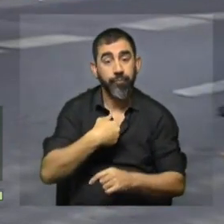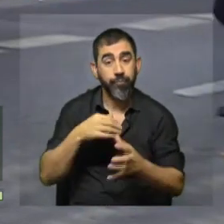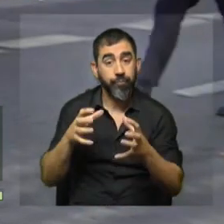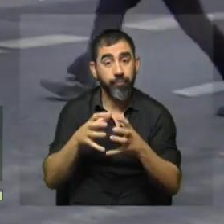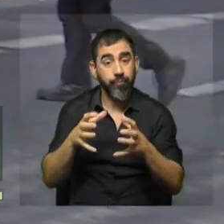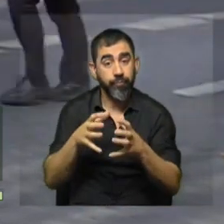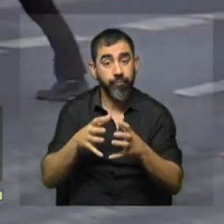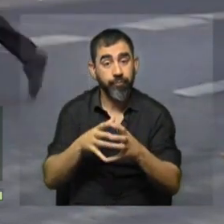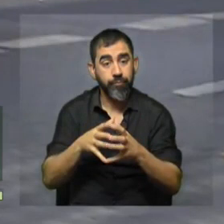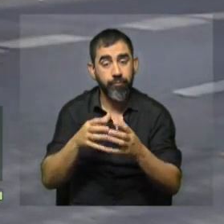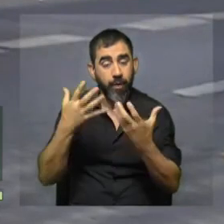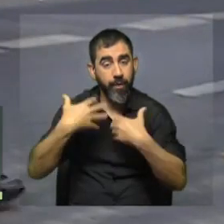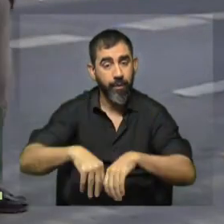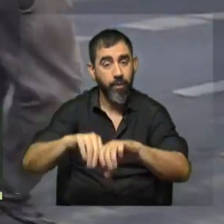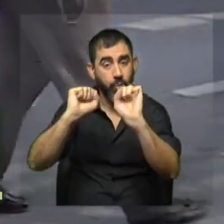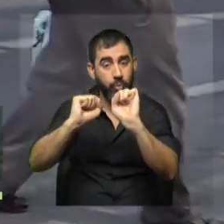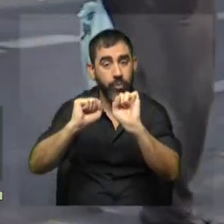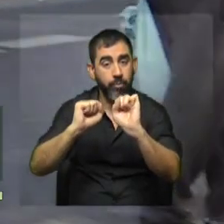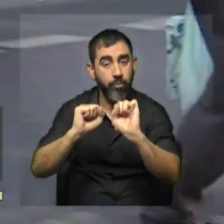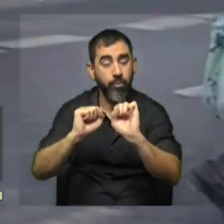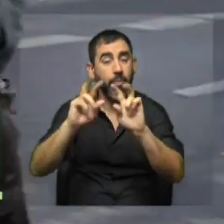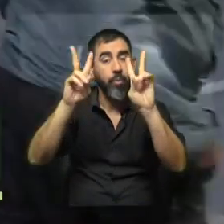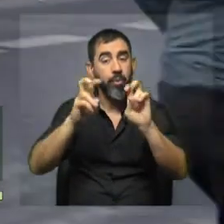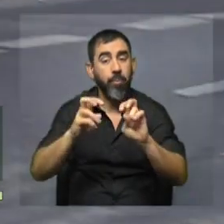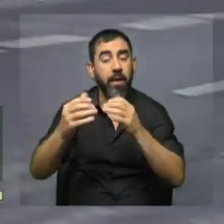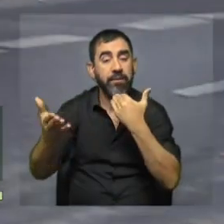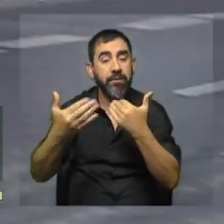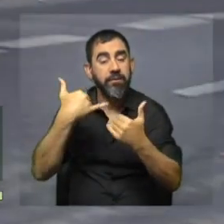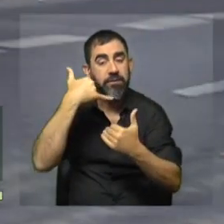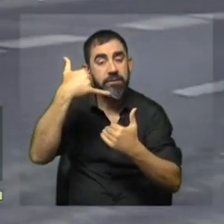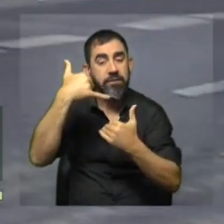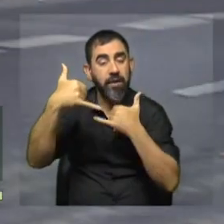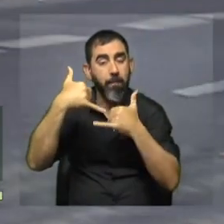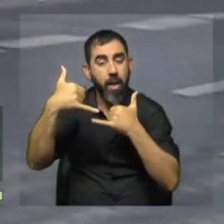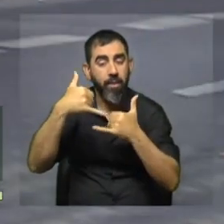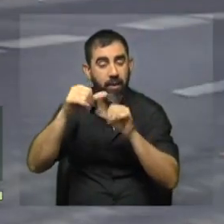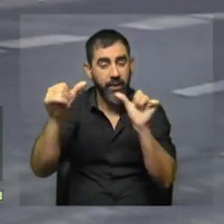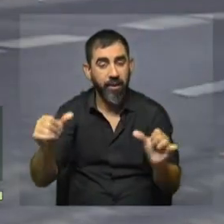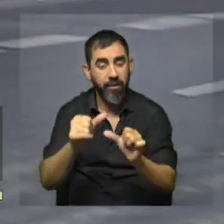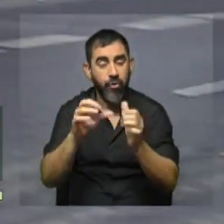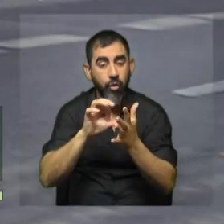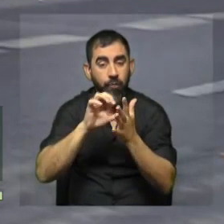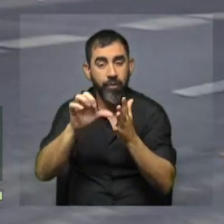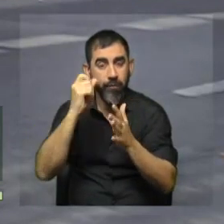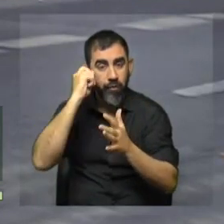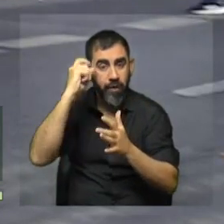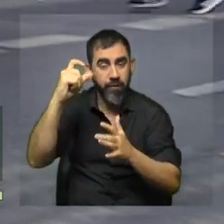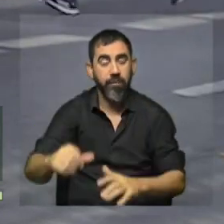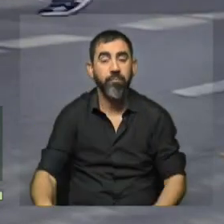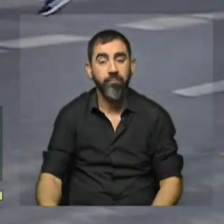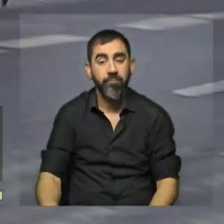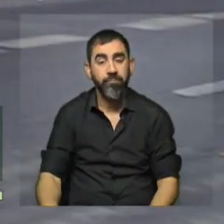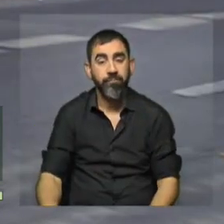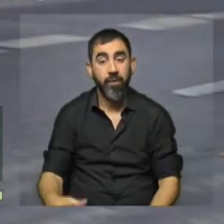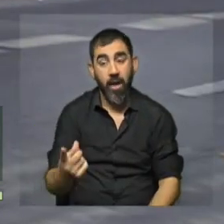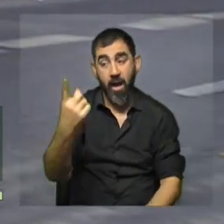red quedó al descubierto a partir de una interceptación telefónica que se realizó por parte de los servicios de inteligencia. En la